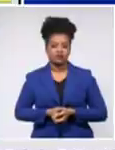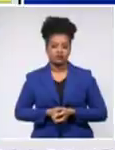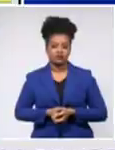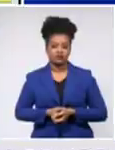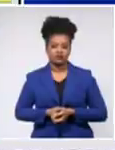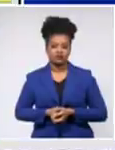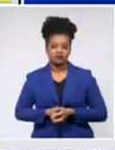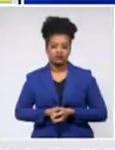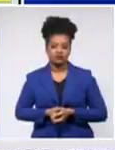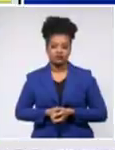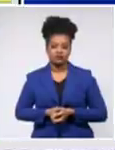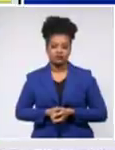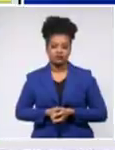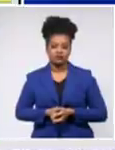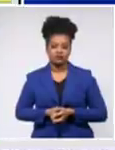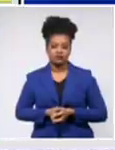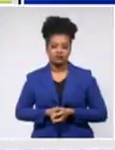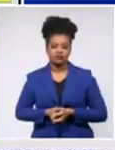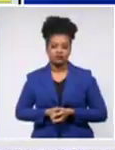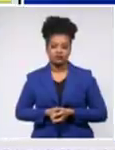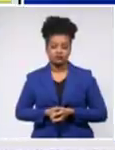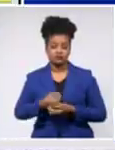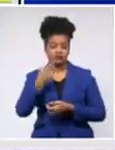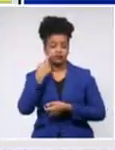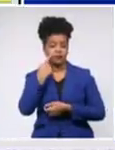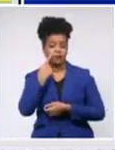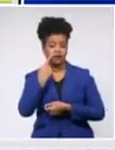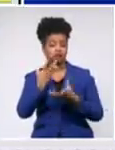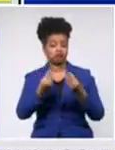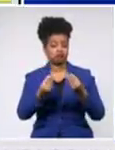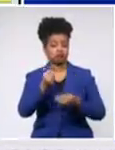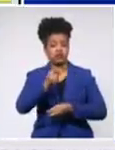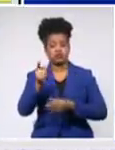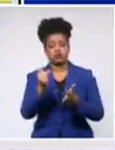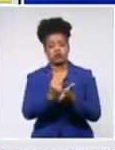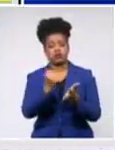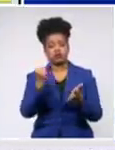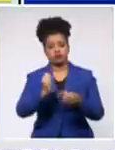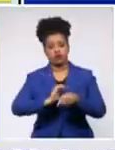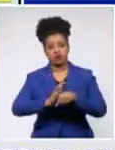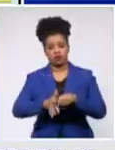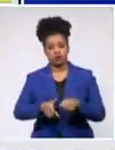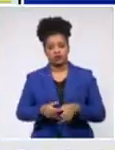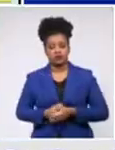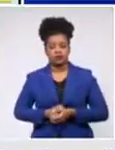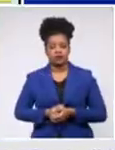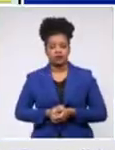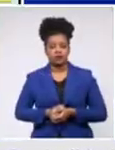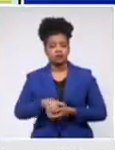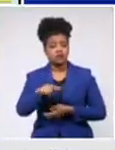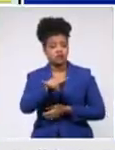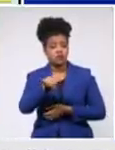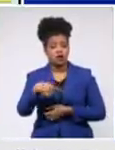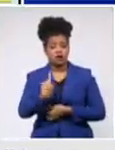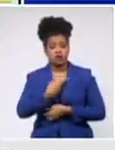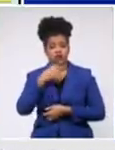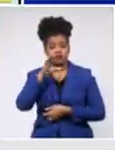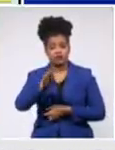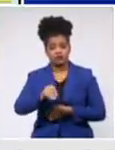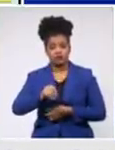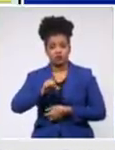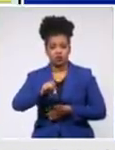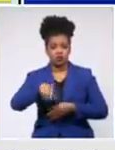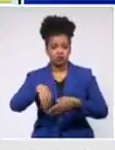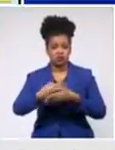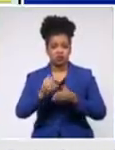una importante incidencia de casos confirmados. Y como también hemos dicho en días anteriores,